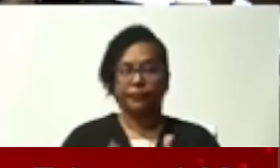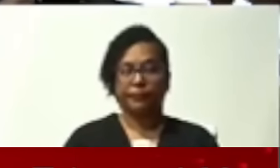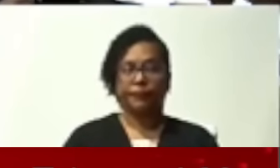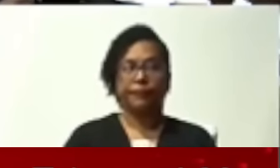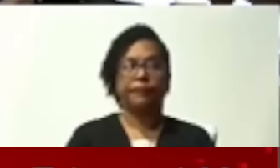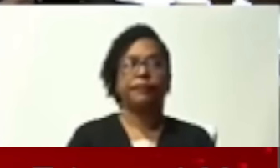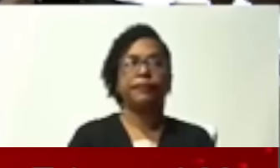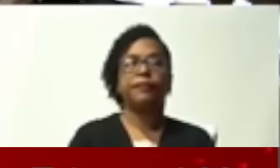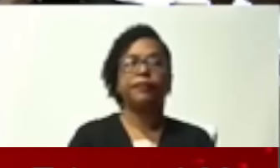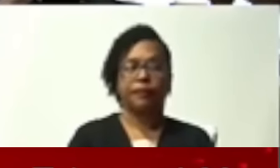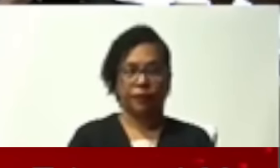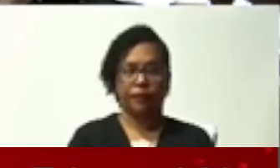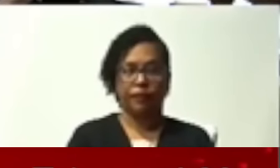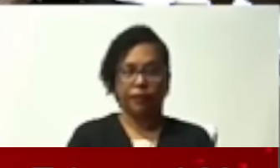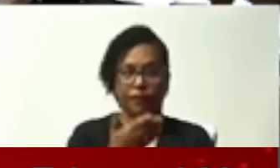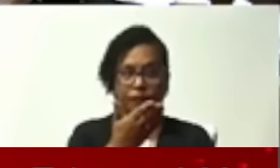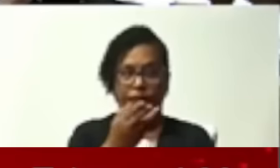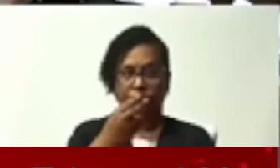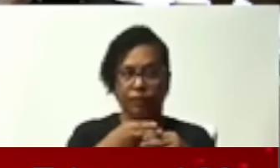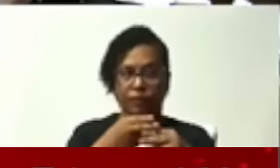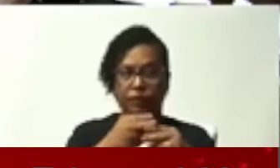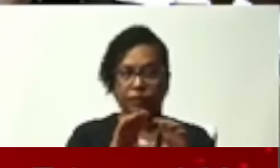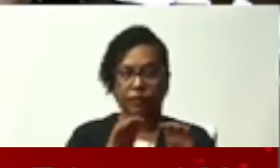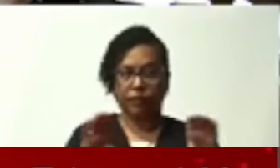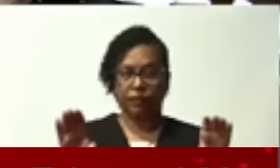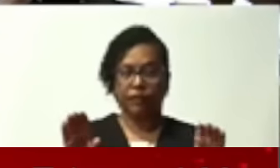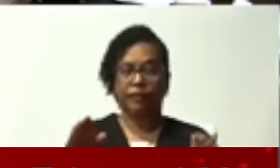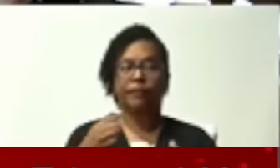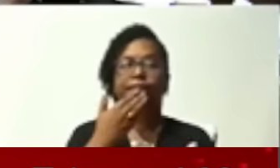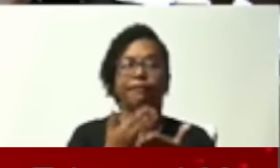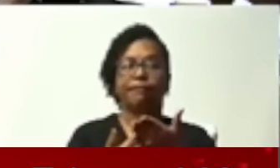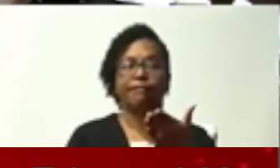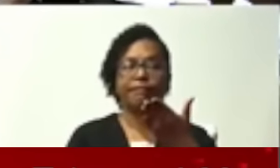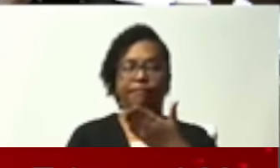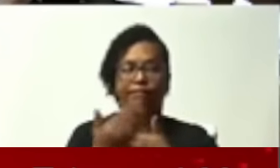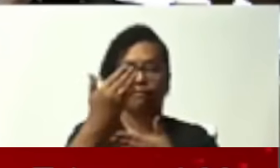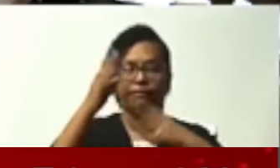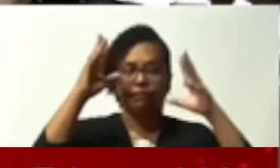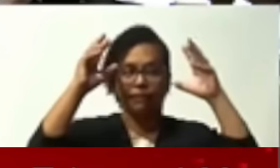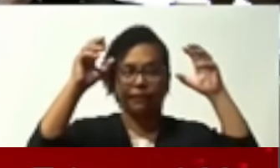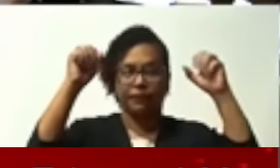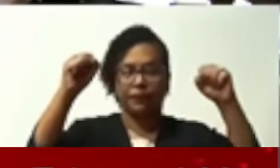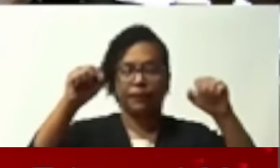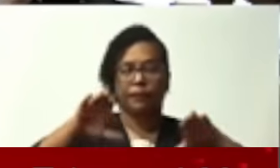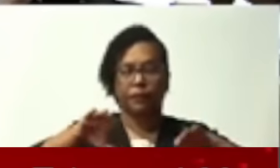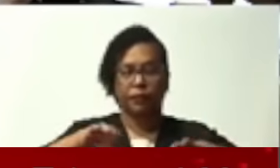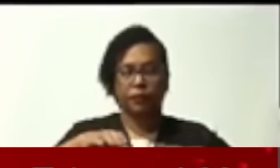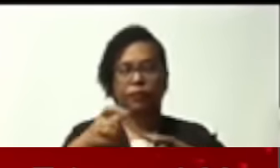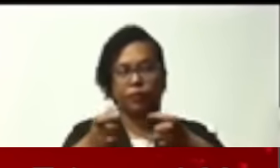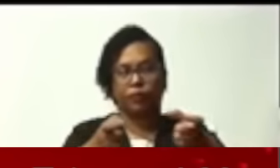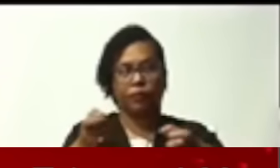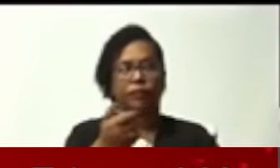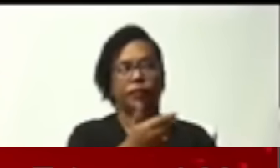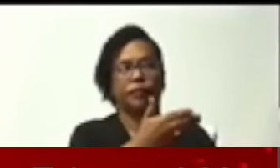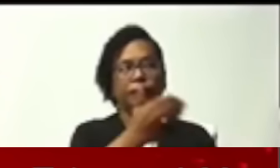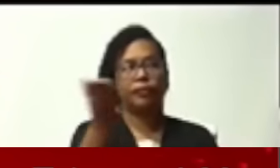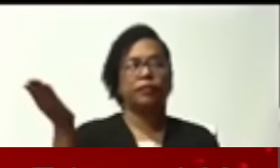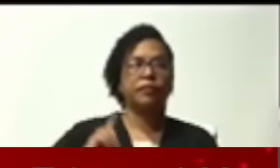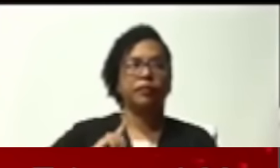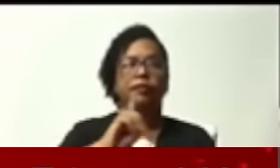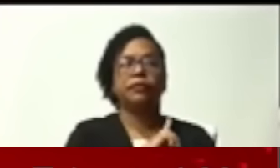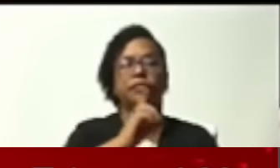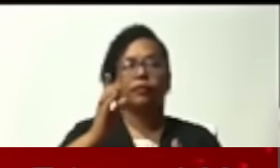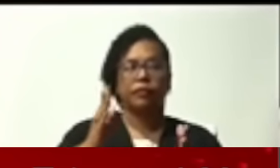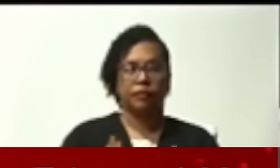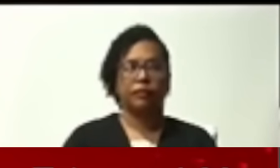Buenos días, presidente. Buenos días, bufete directivo y a todos mis colegas, diputados y diputadas.